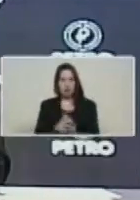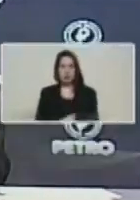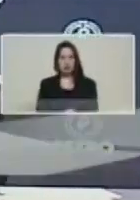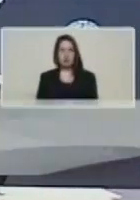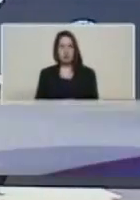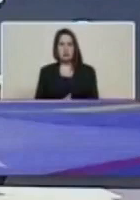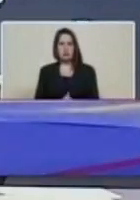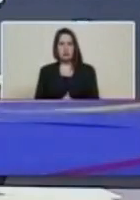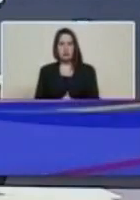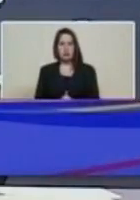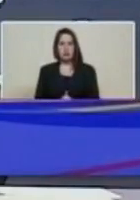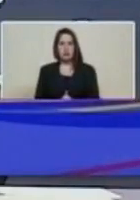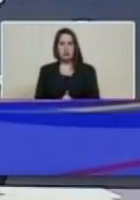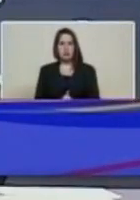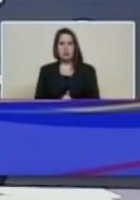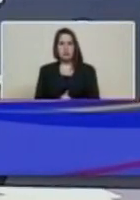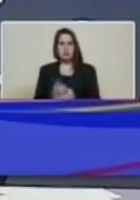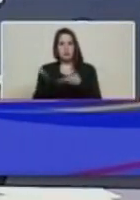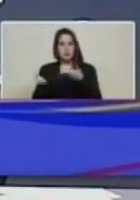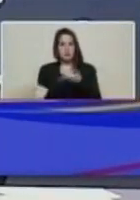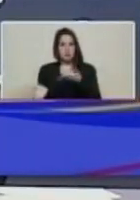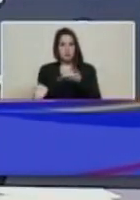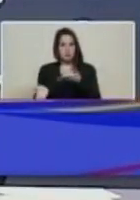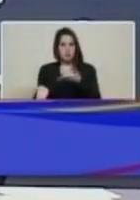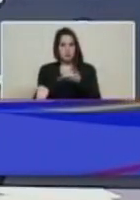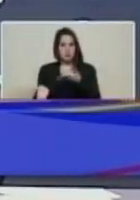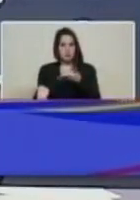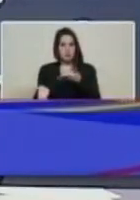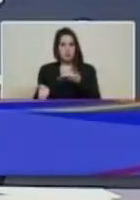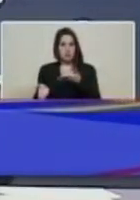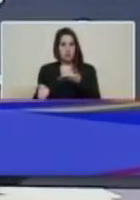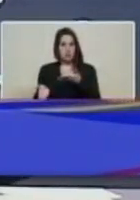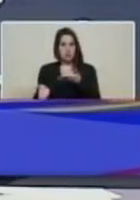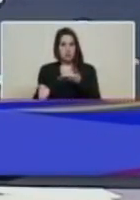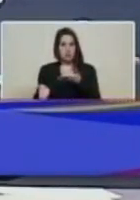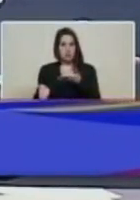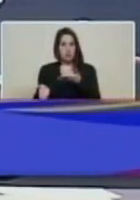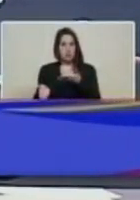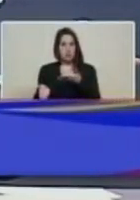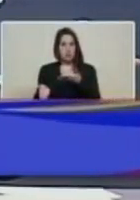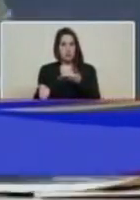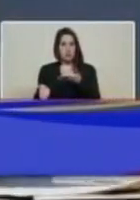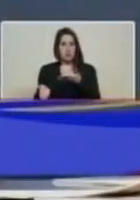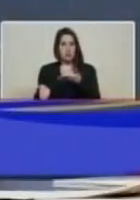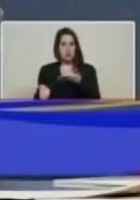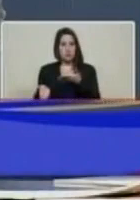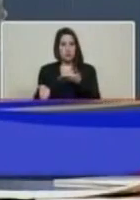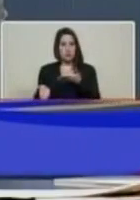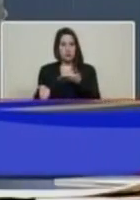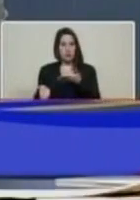del petro para su inscripción respectiva. Es sencillo, presidente.